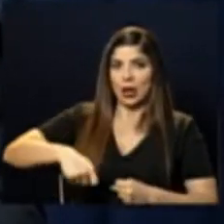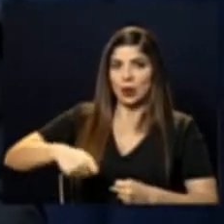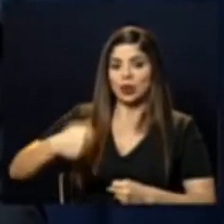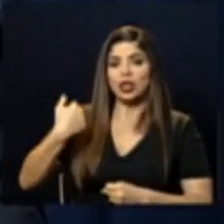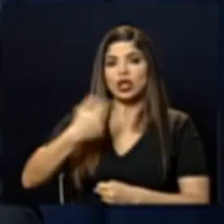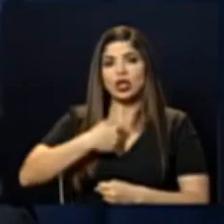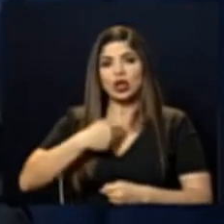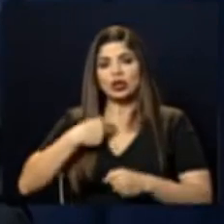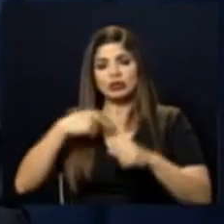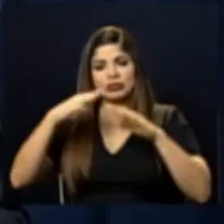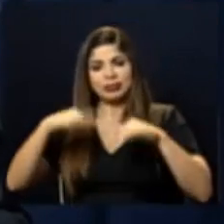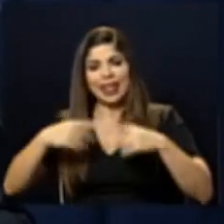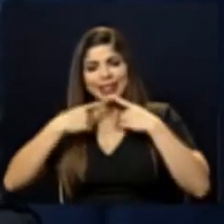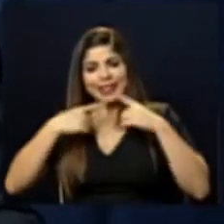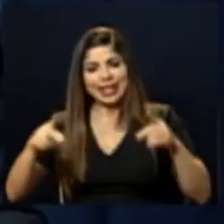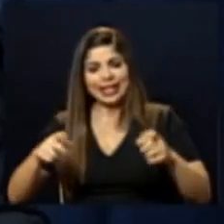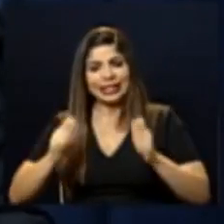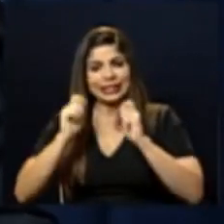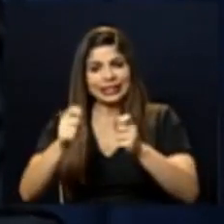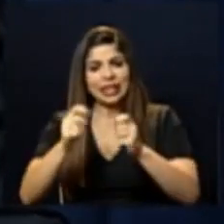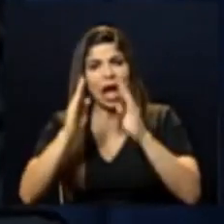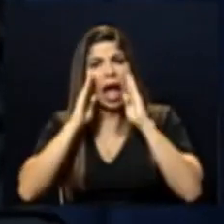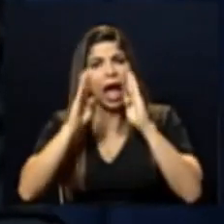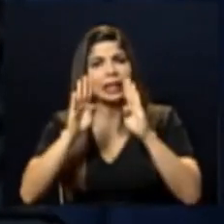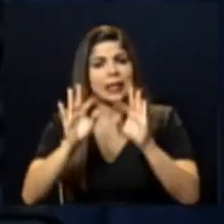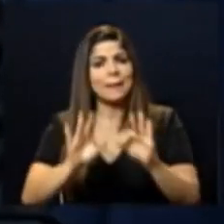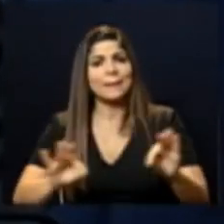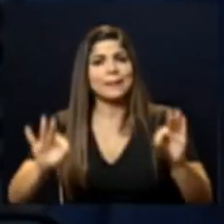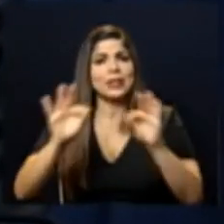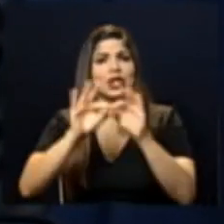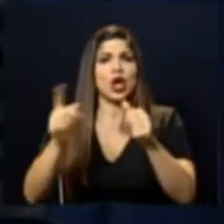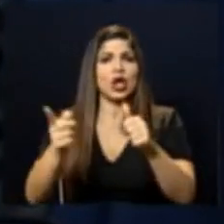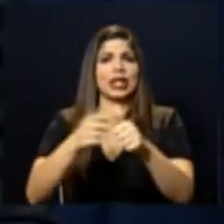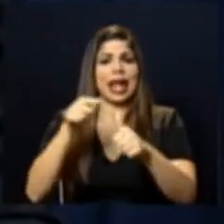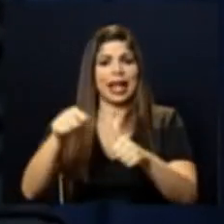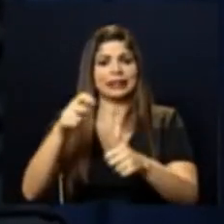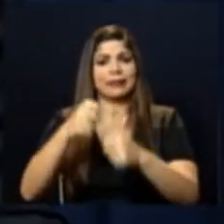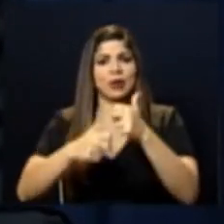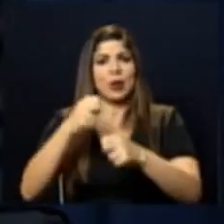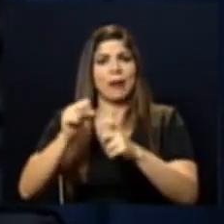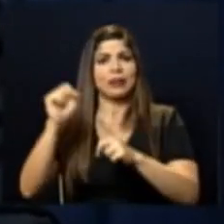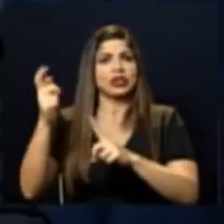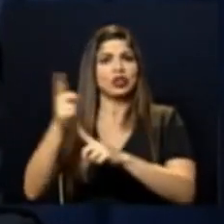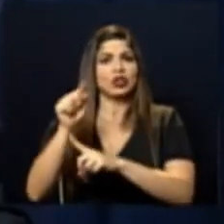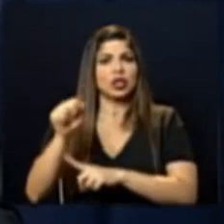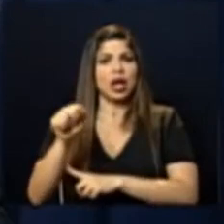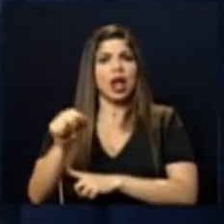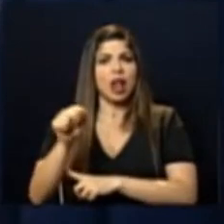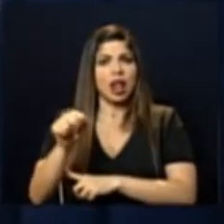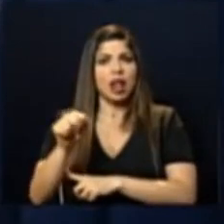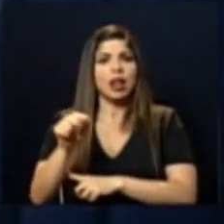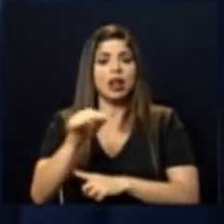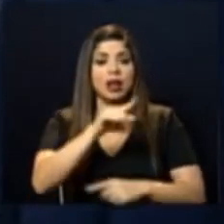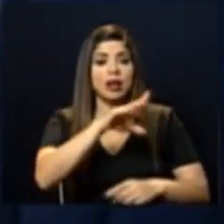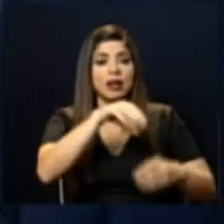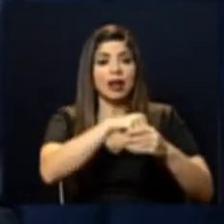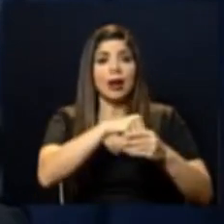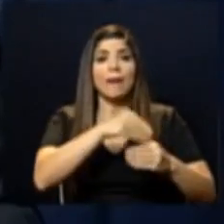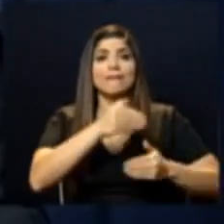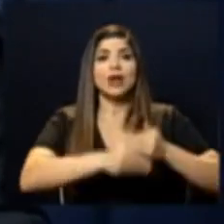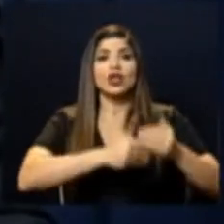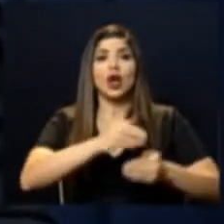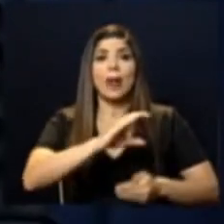emitimos directrices para dar atención prioritaria a esta problemática social, incluyendo el protocolo